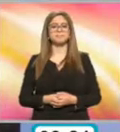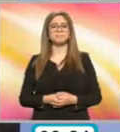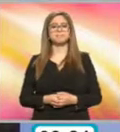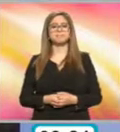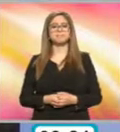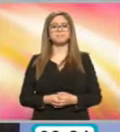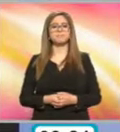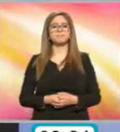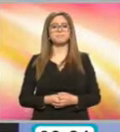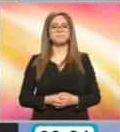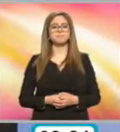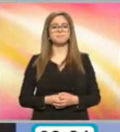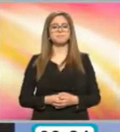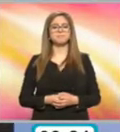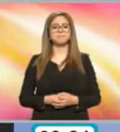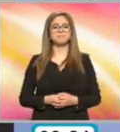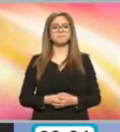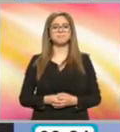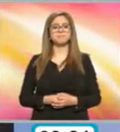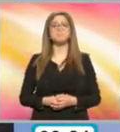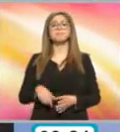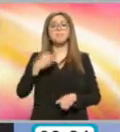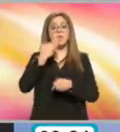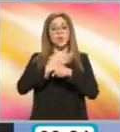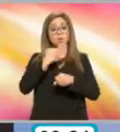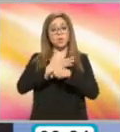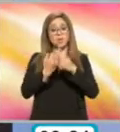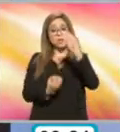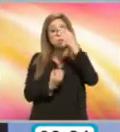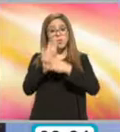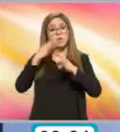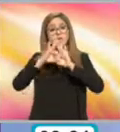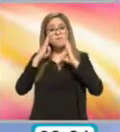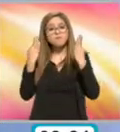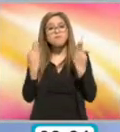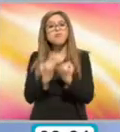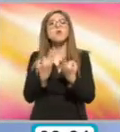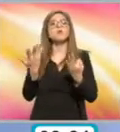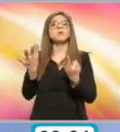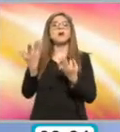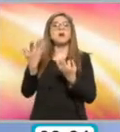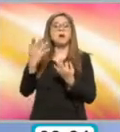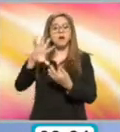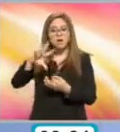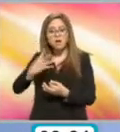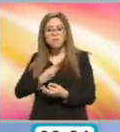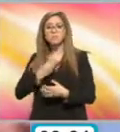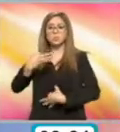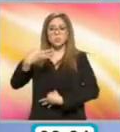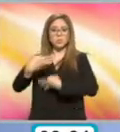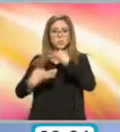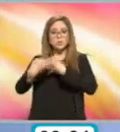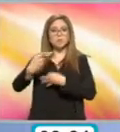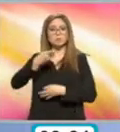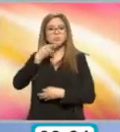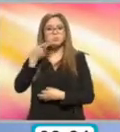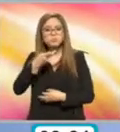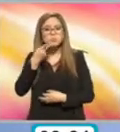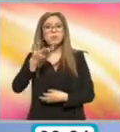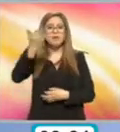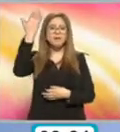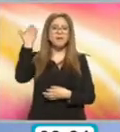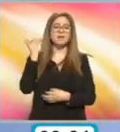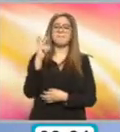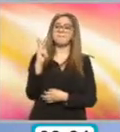esta nueva etapa de procedimientos de oralidad, juicios orales que empezaron en la cuestión